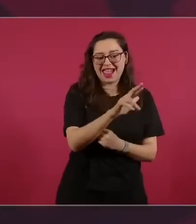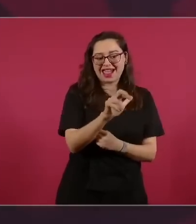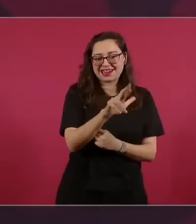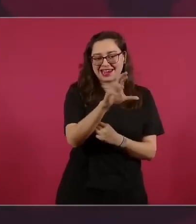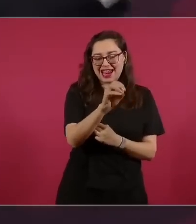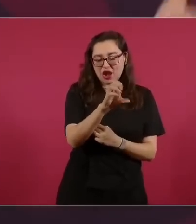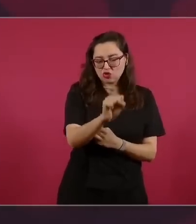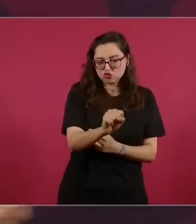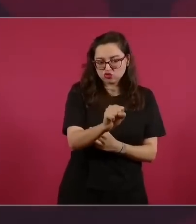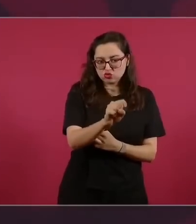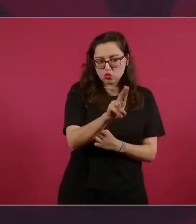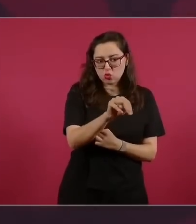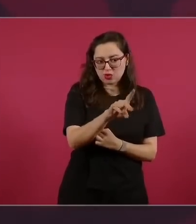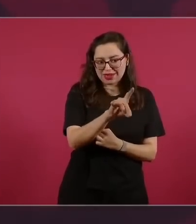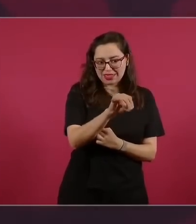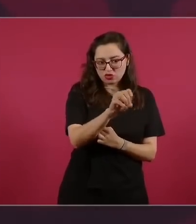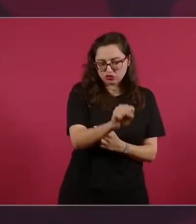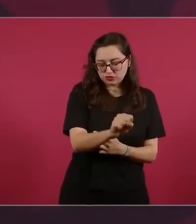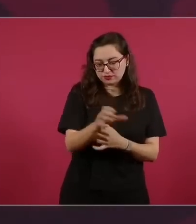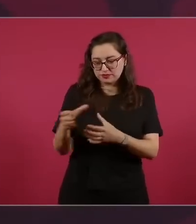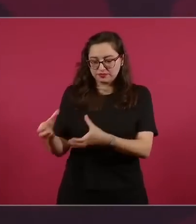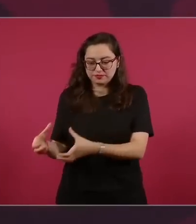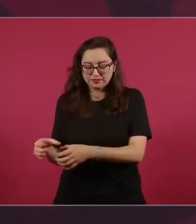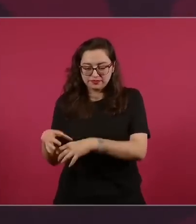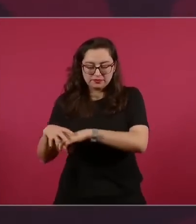eran los que dominaban en toda la región